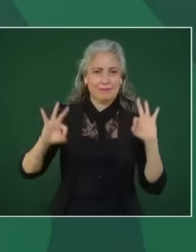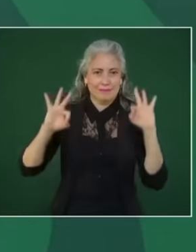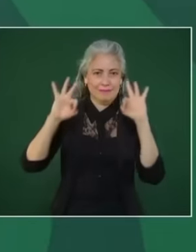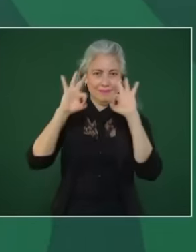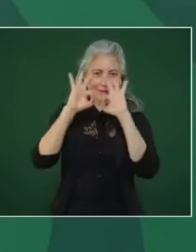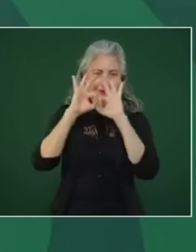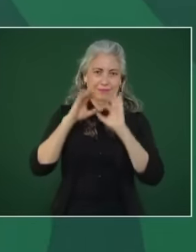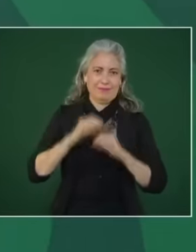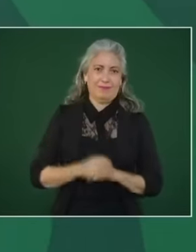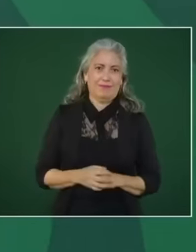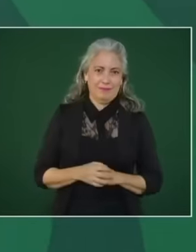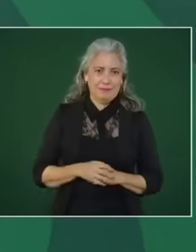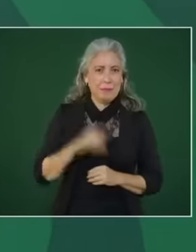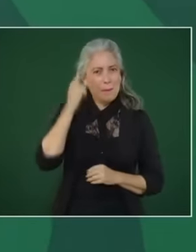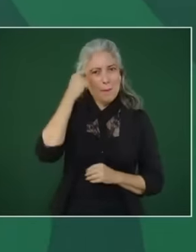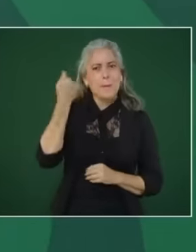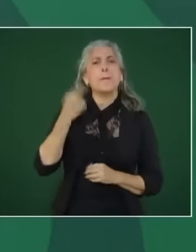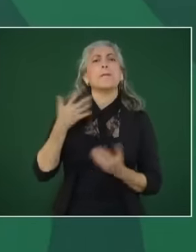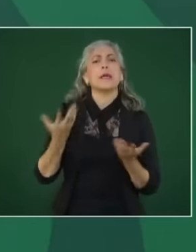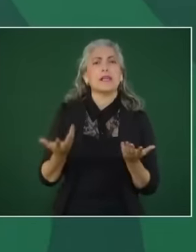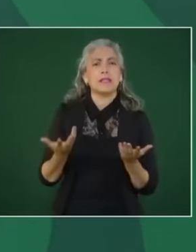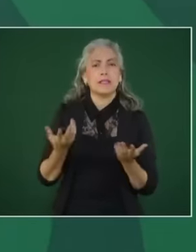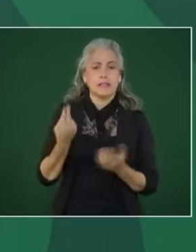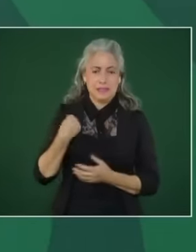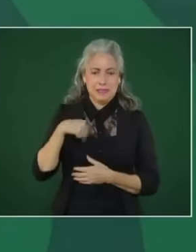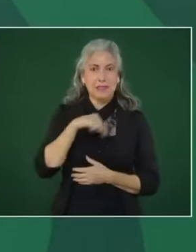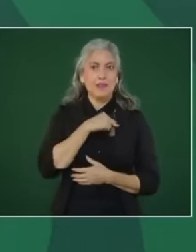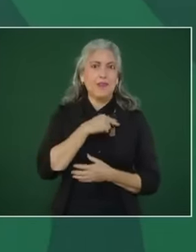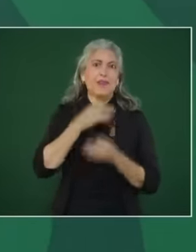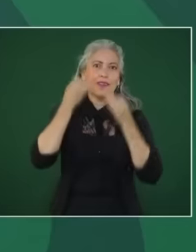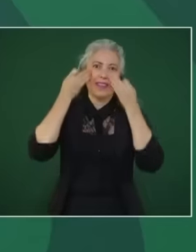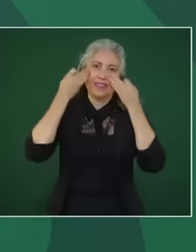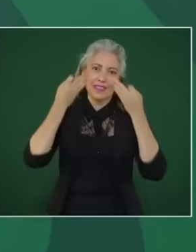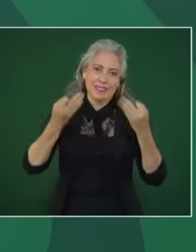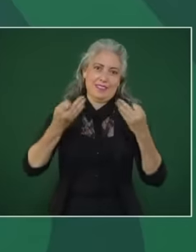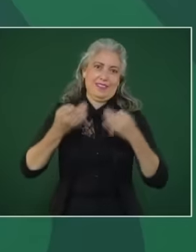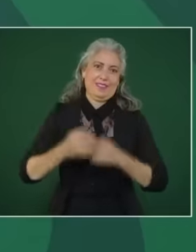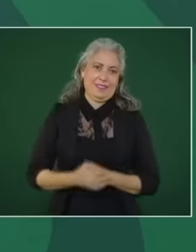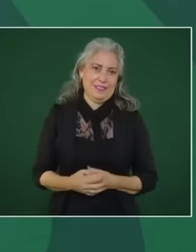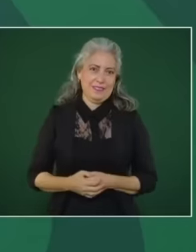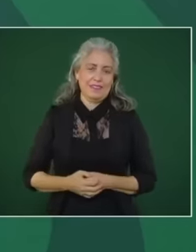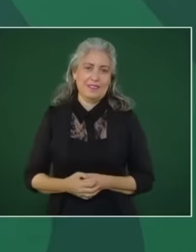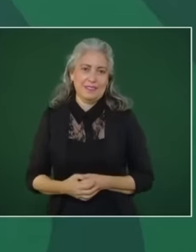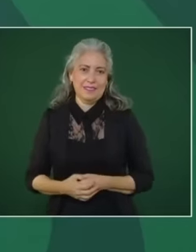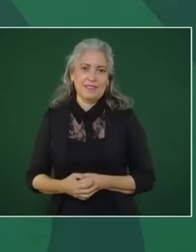para que nos demos cuenta,